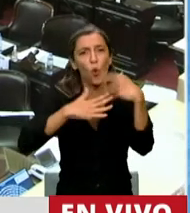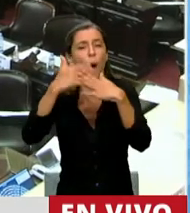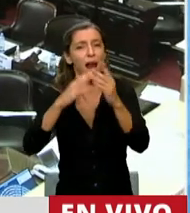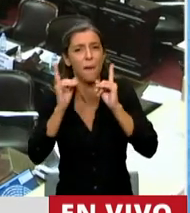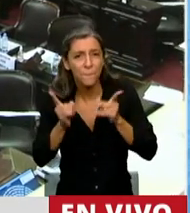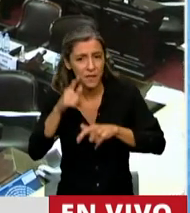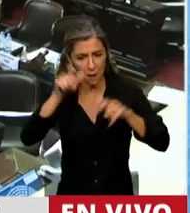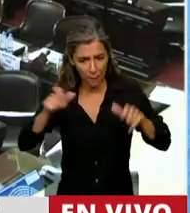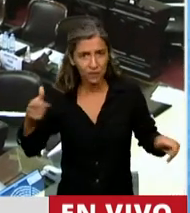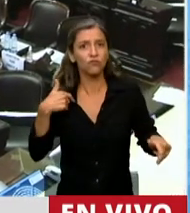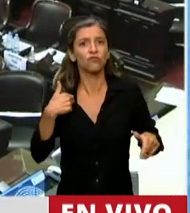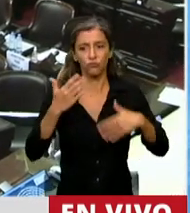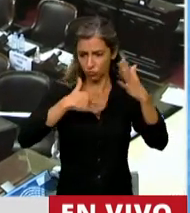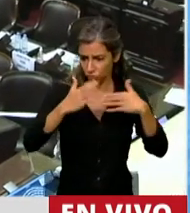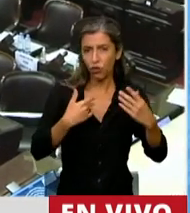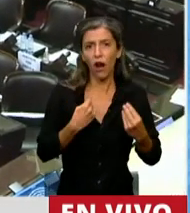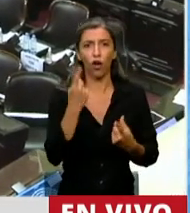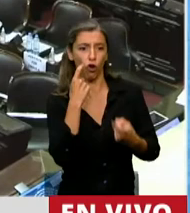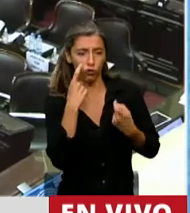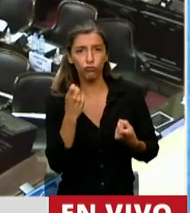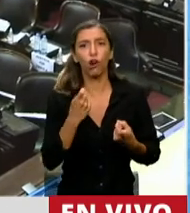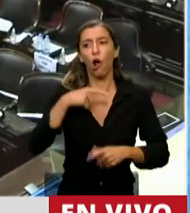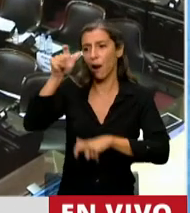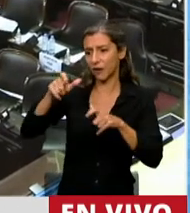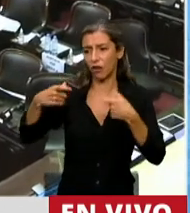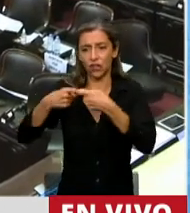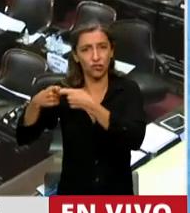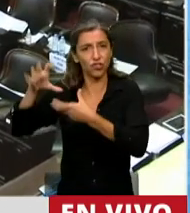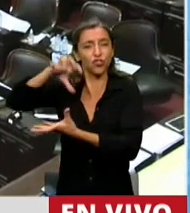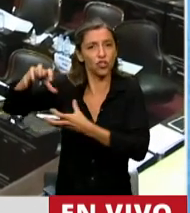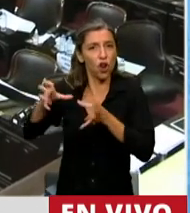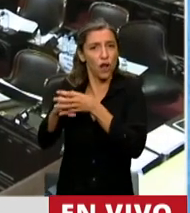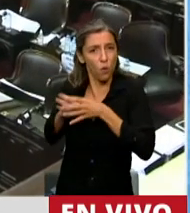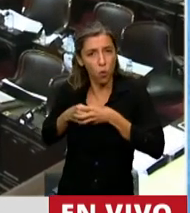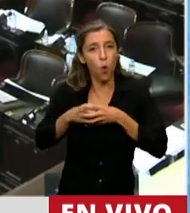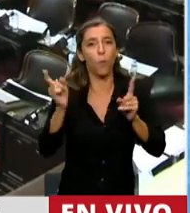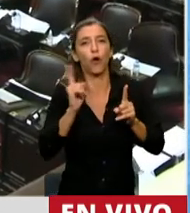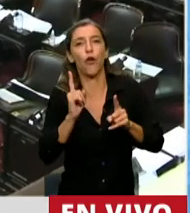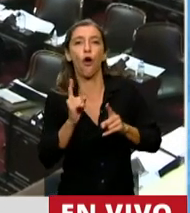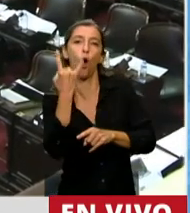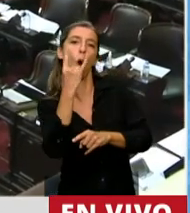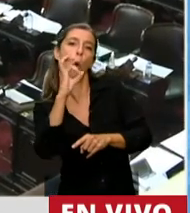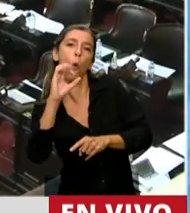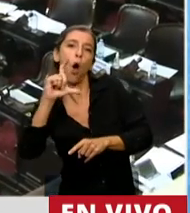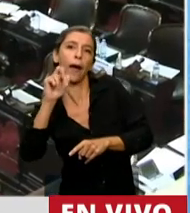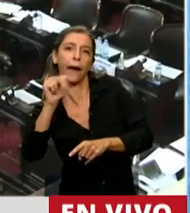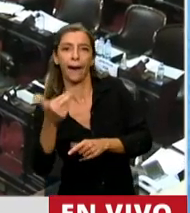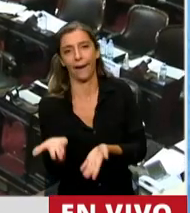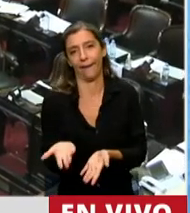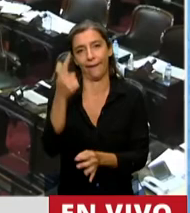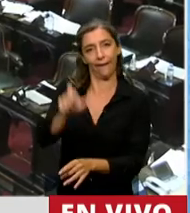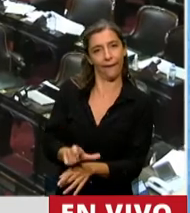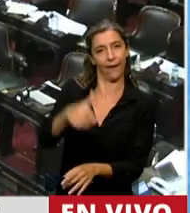trabajadores y las organizaciones genuinas de desocupados, no apoyándose, como decía Ritondo, en la burocracia de la UOCRA. En la burocracia de la UOCRA, Gerardo